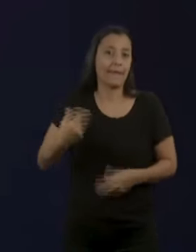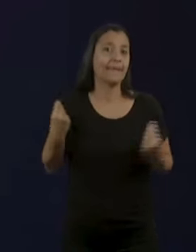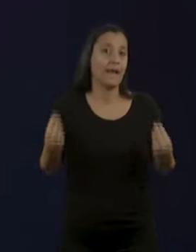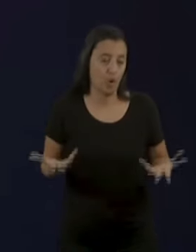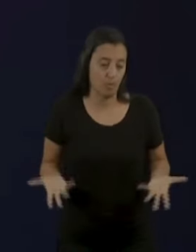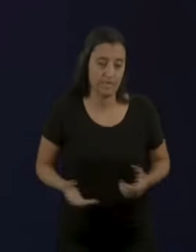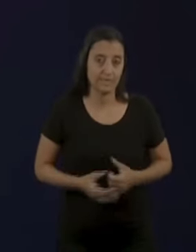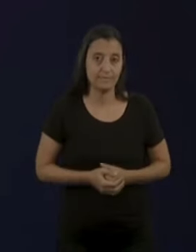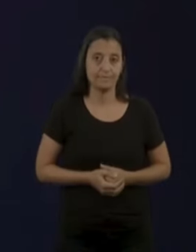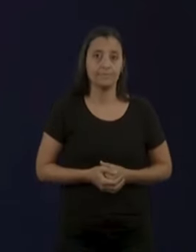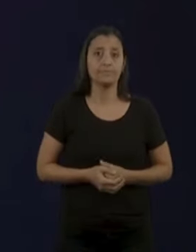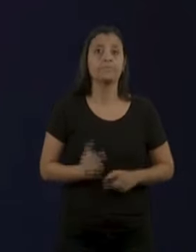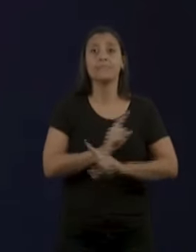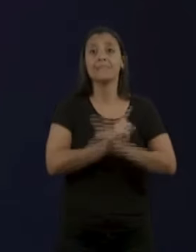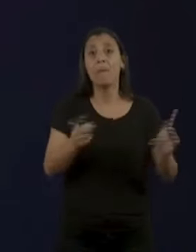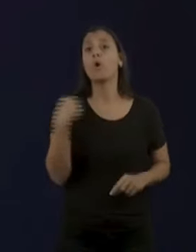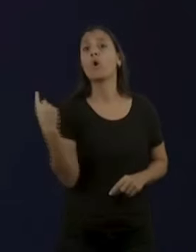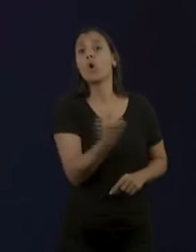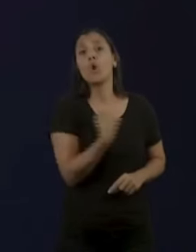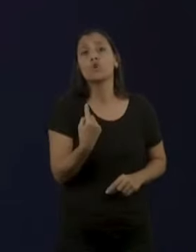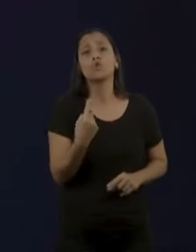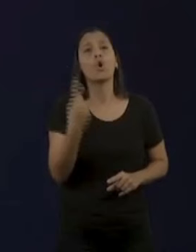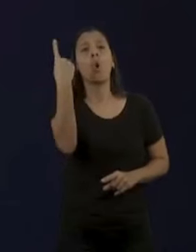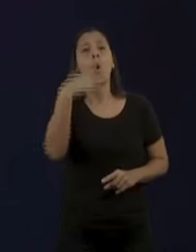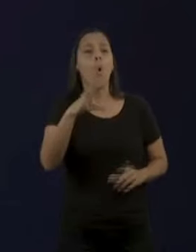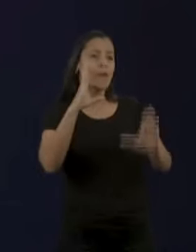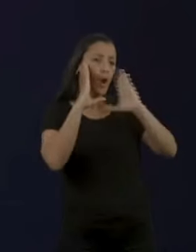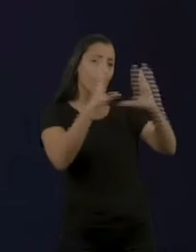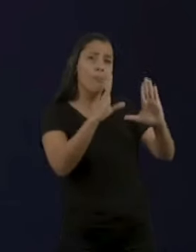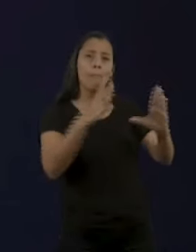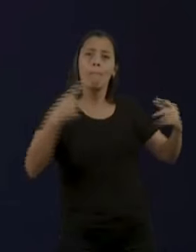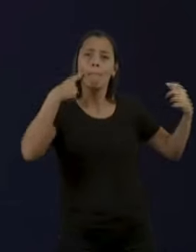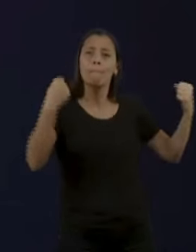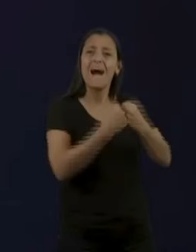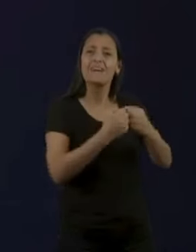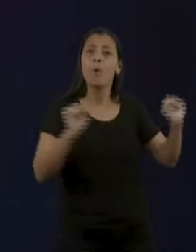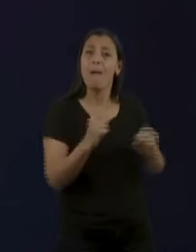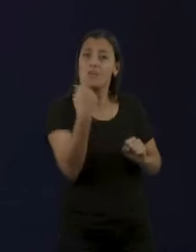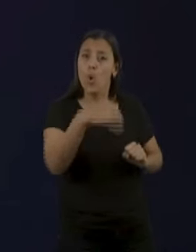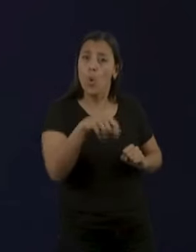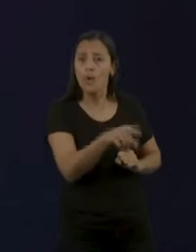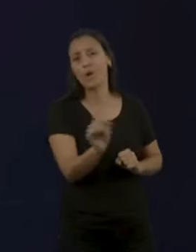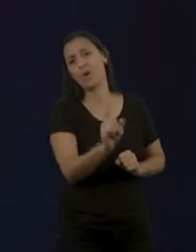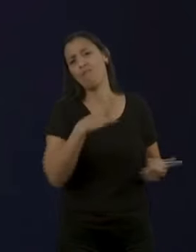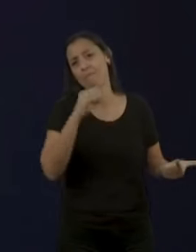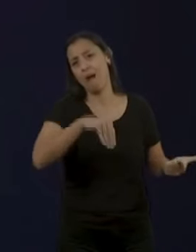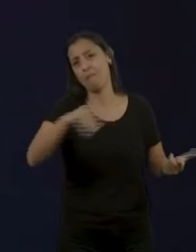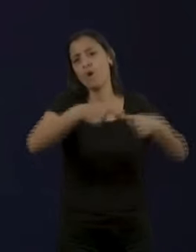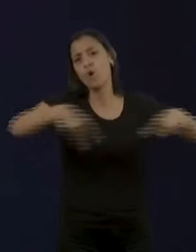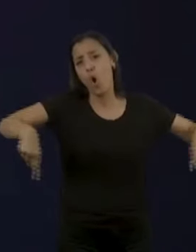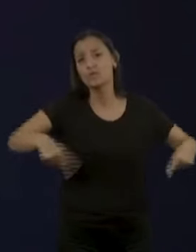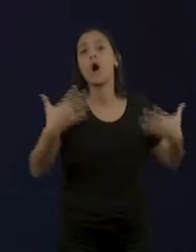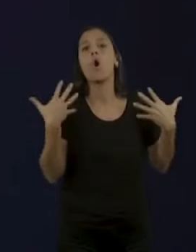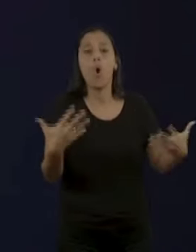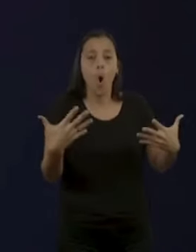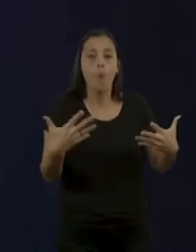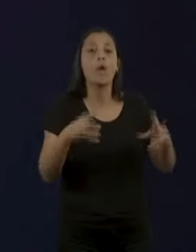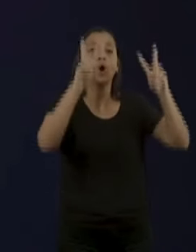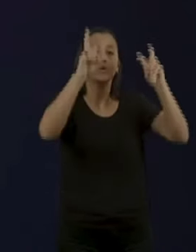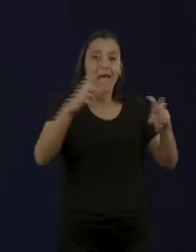pero tampoco nos quedemos En el pacto de mayo digo me parece que va a ser por supuesto un un